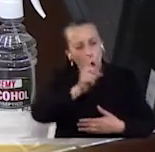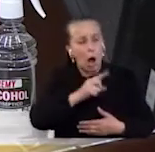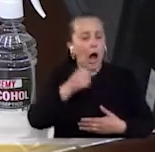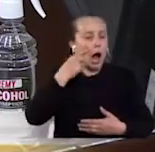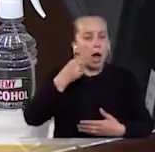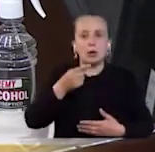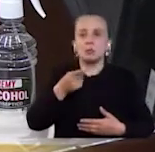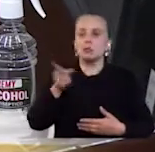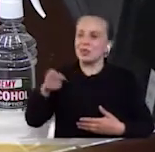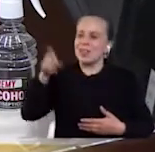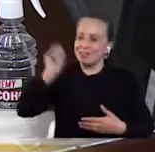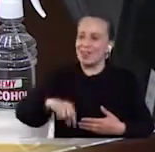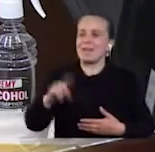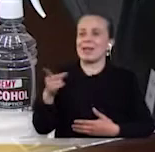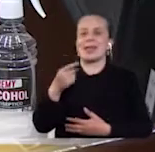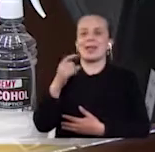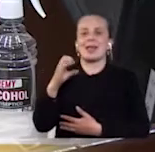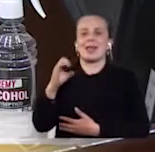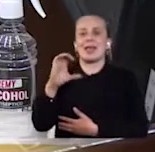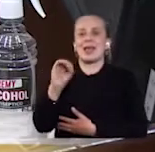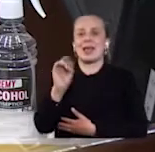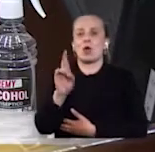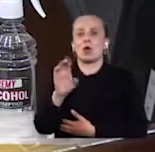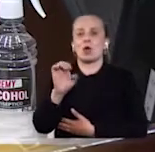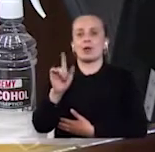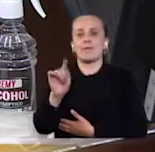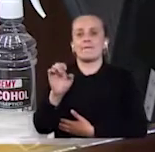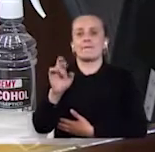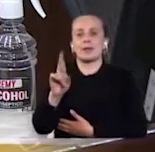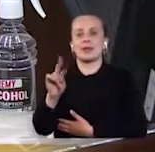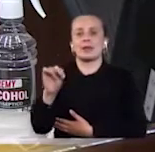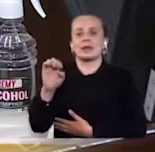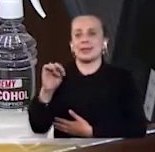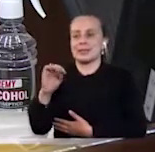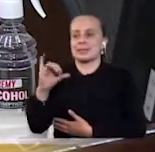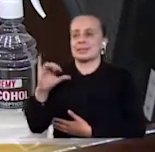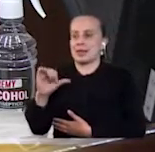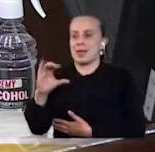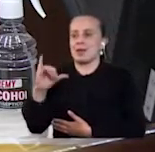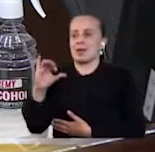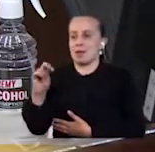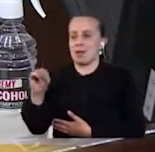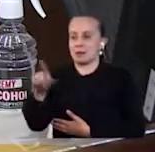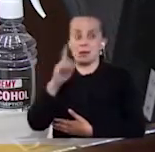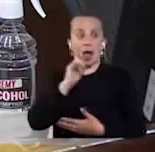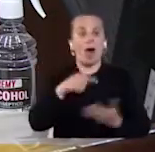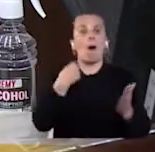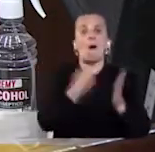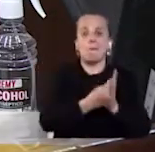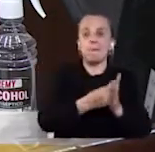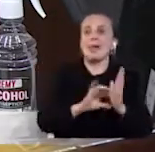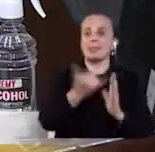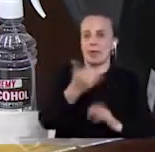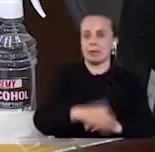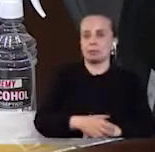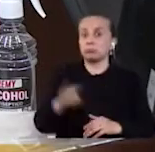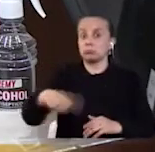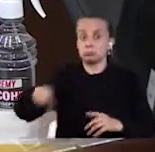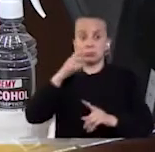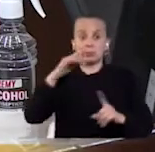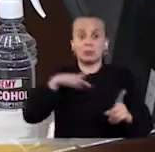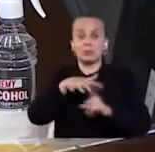que meter la georreferenciación. ¿Quién se perjudica si no se incluye las finanzas